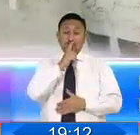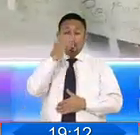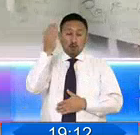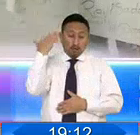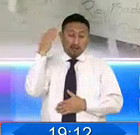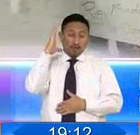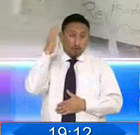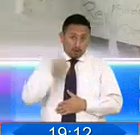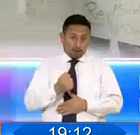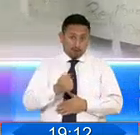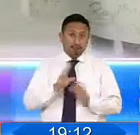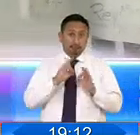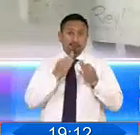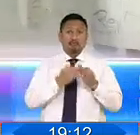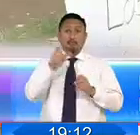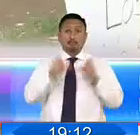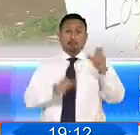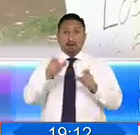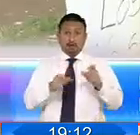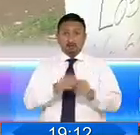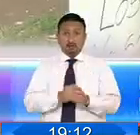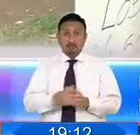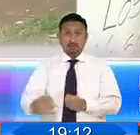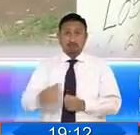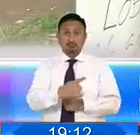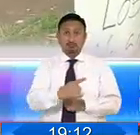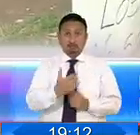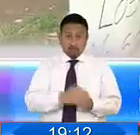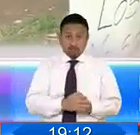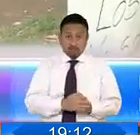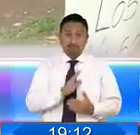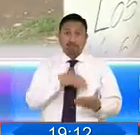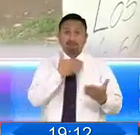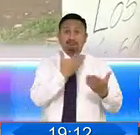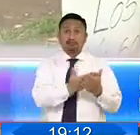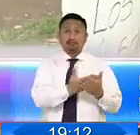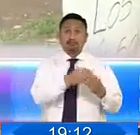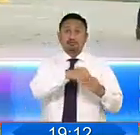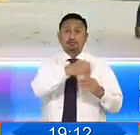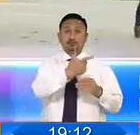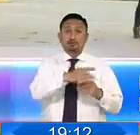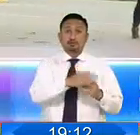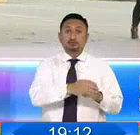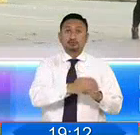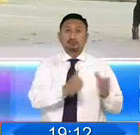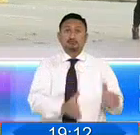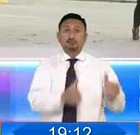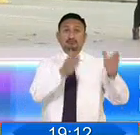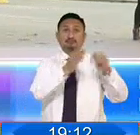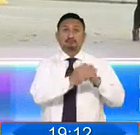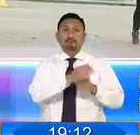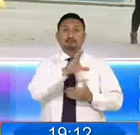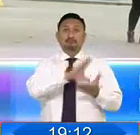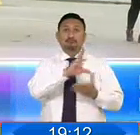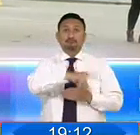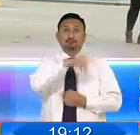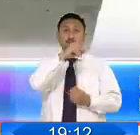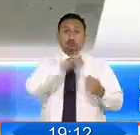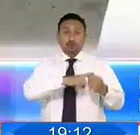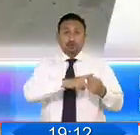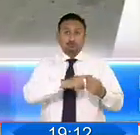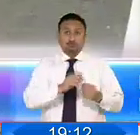y Cuenca, familiares de personas privadas de la libertad llegaron hasta los exteriores de la unidad de flagrancia en el centro norte de